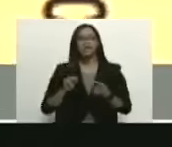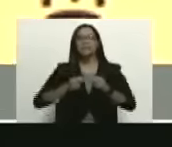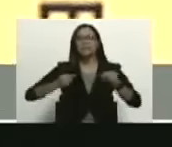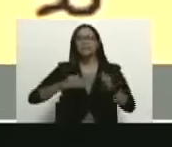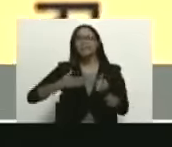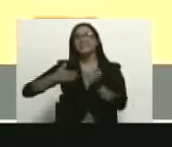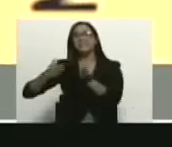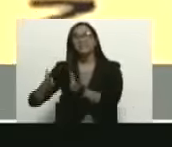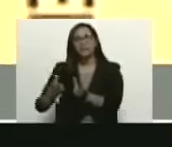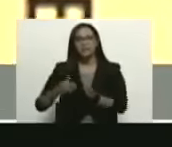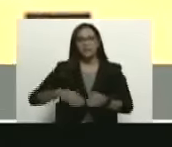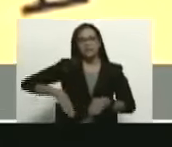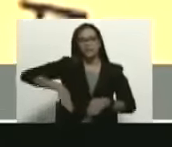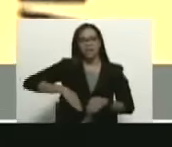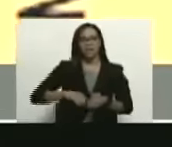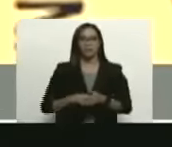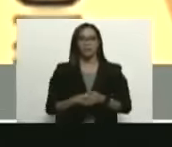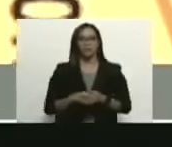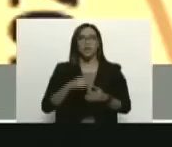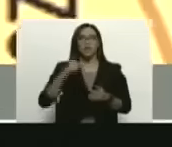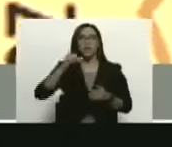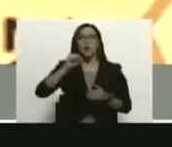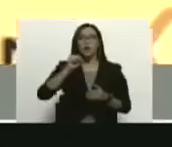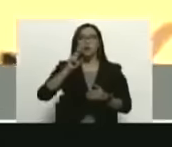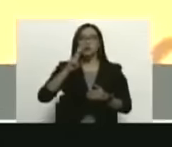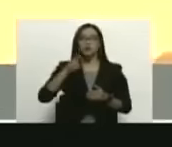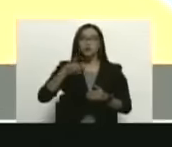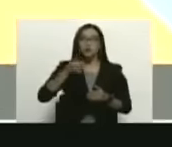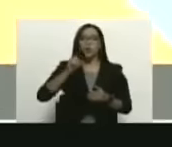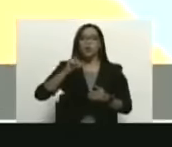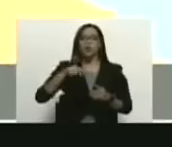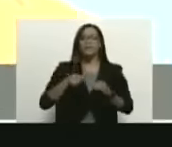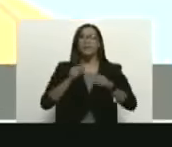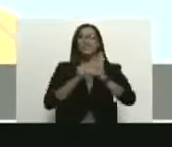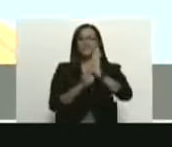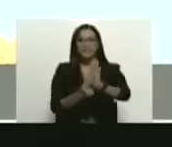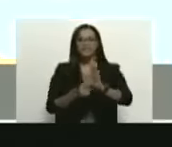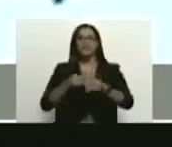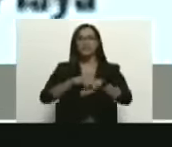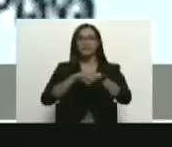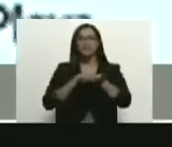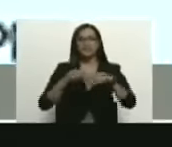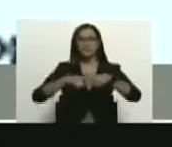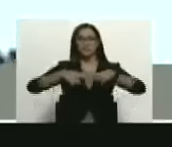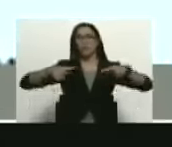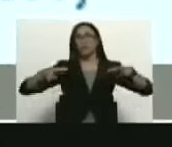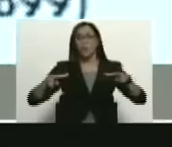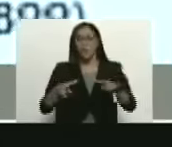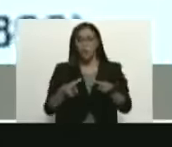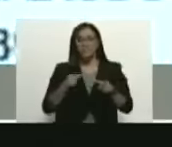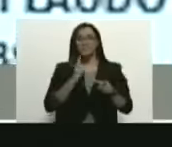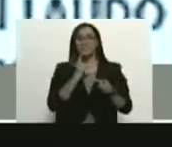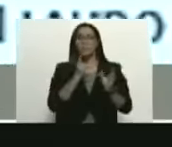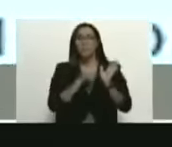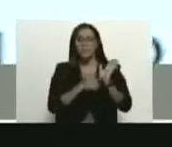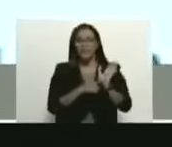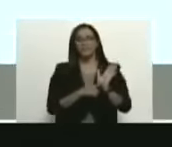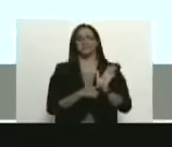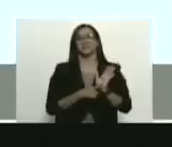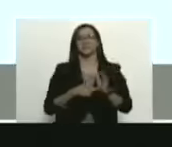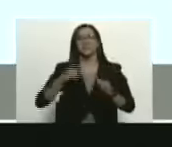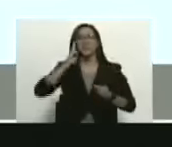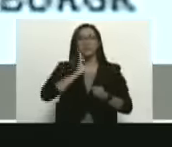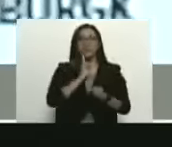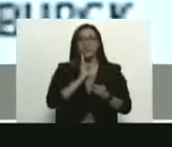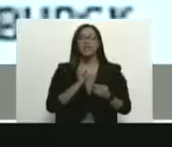Esequibo. Schomburgh reserva a Inglaterra zonas enteras del estado Bolívar, incluyendo el